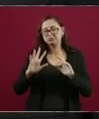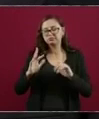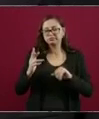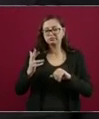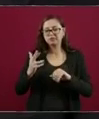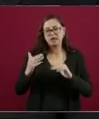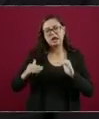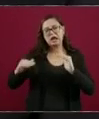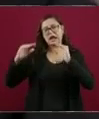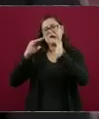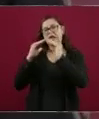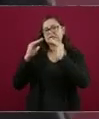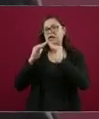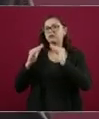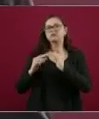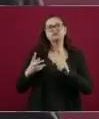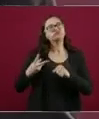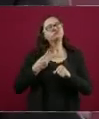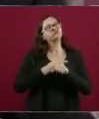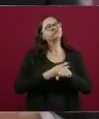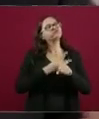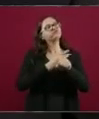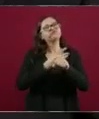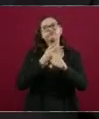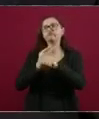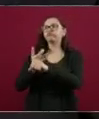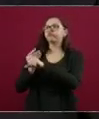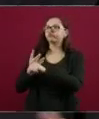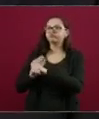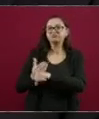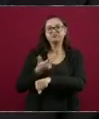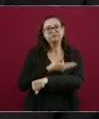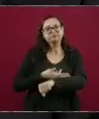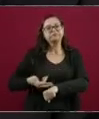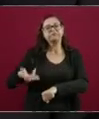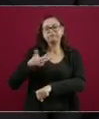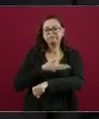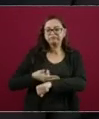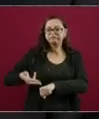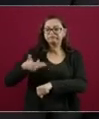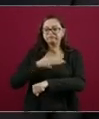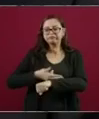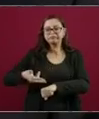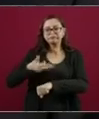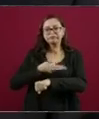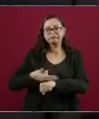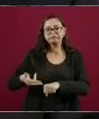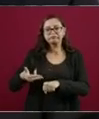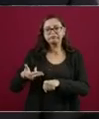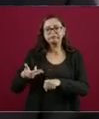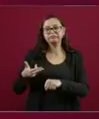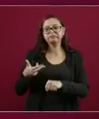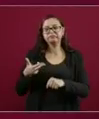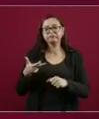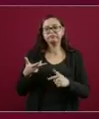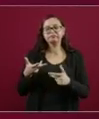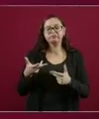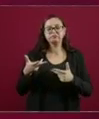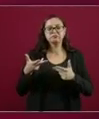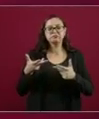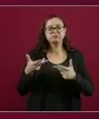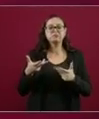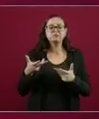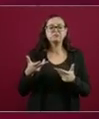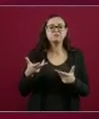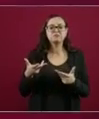en sus domicilios en algún sitio este dar atención